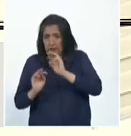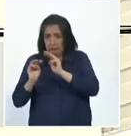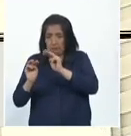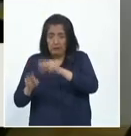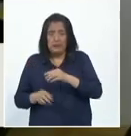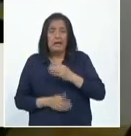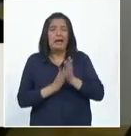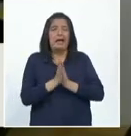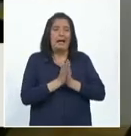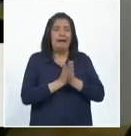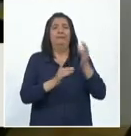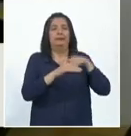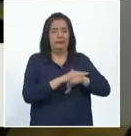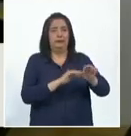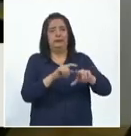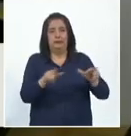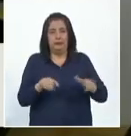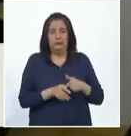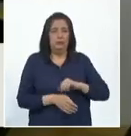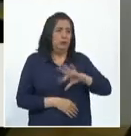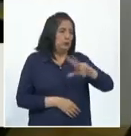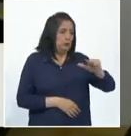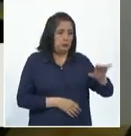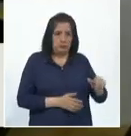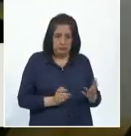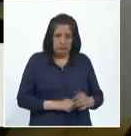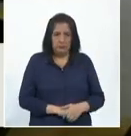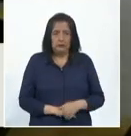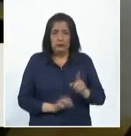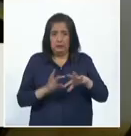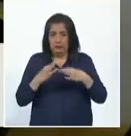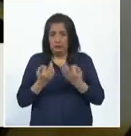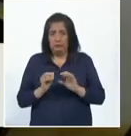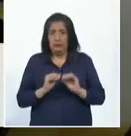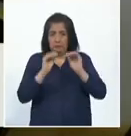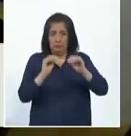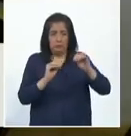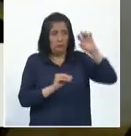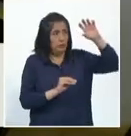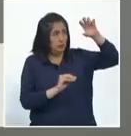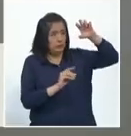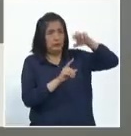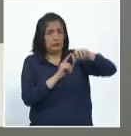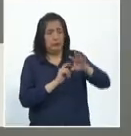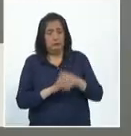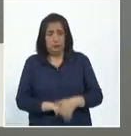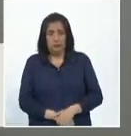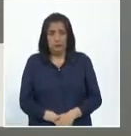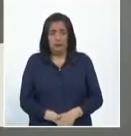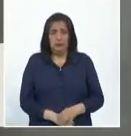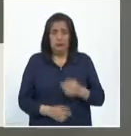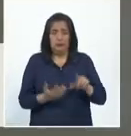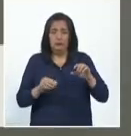del sur para ingresar al lugar y desvalijar el departamento. La familia había colocado esta cámara de seguridad en su sala, que se activa